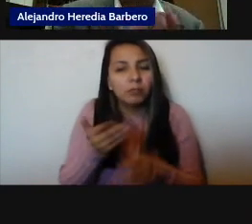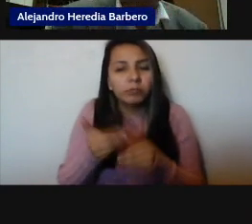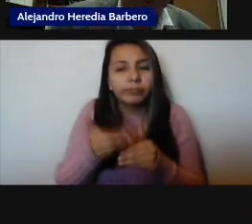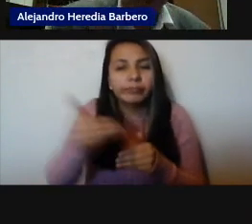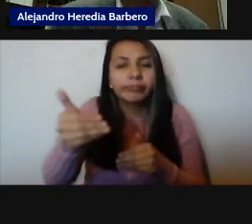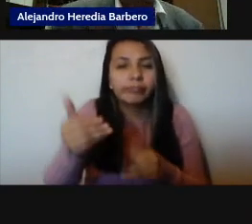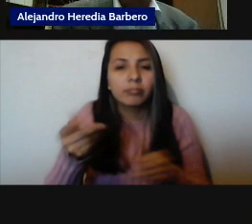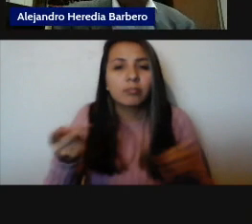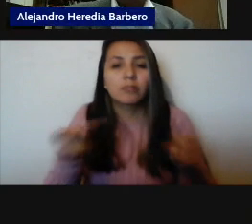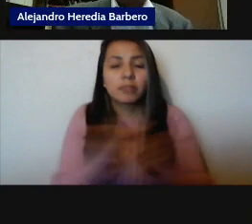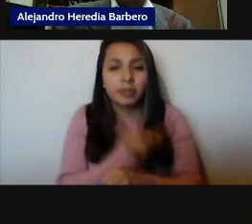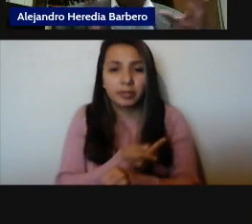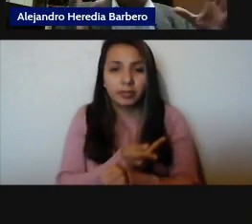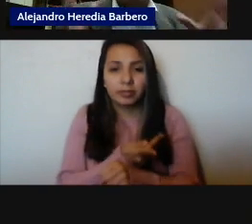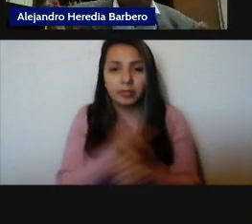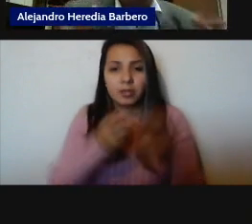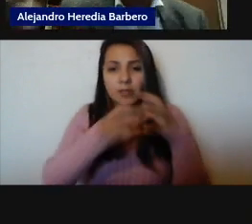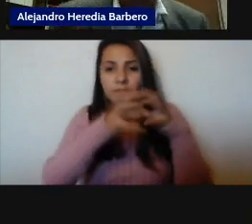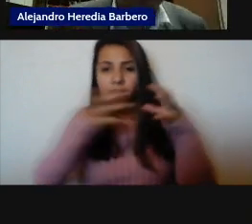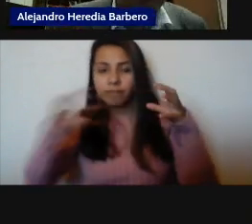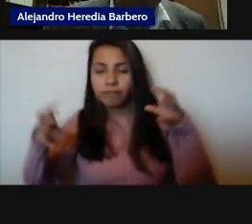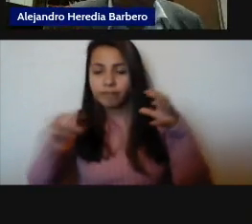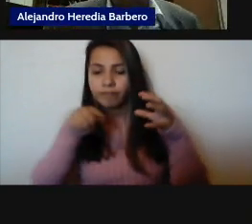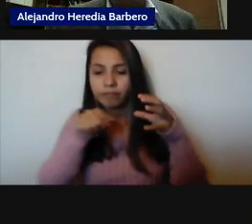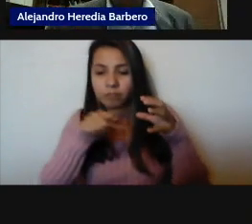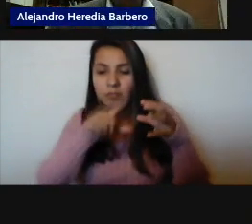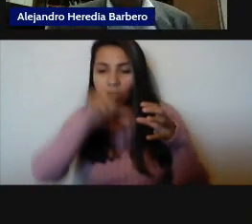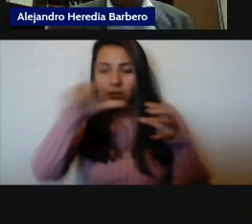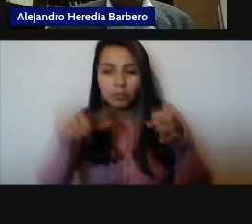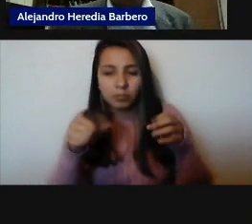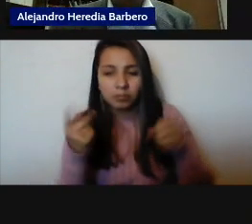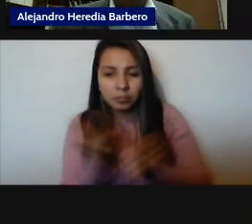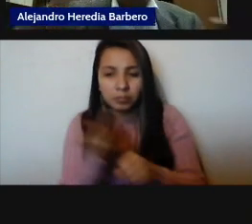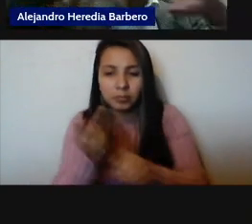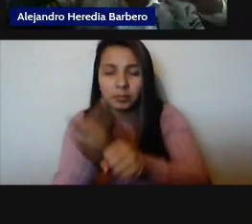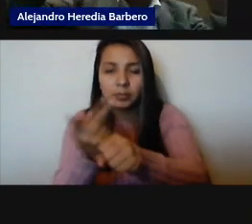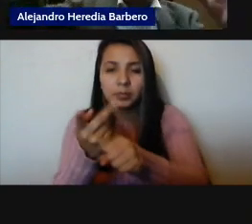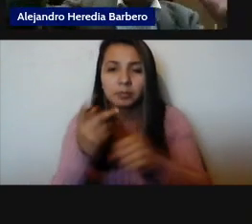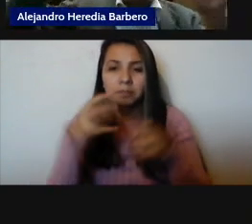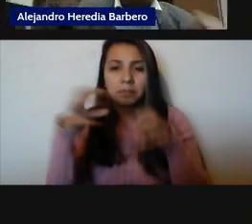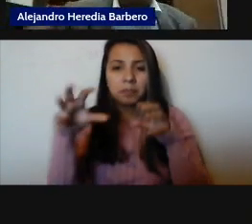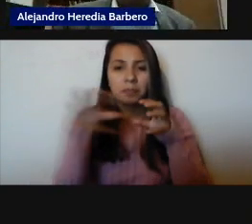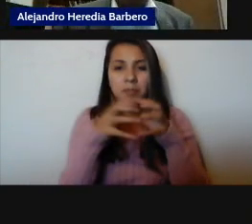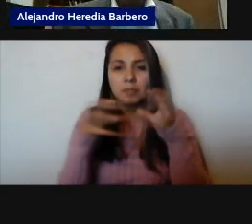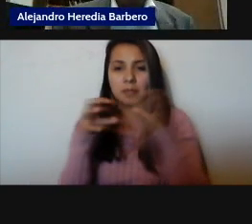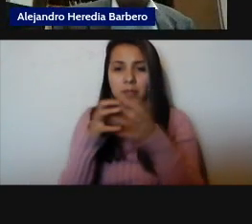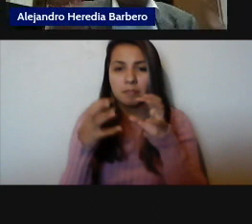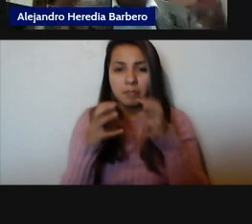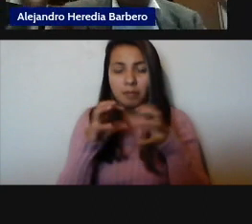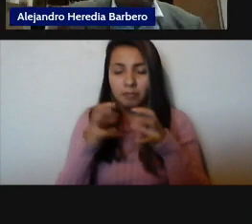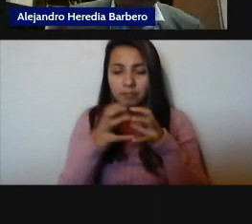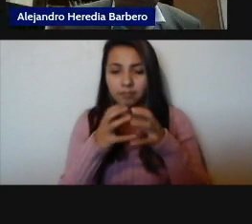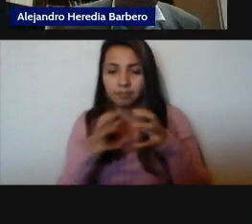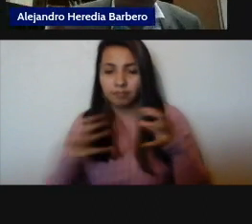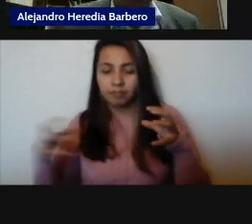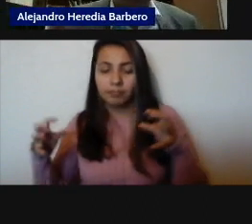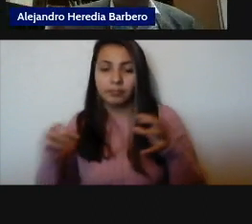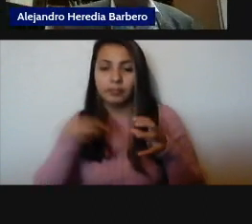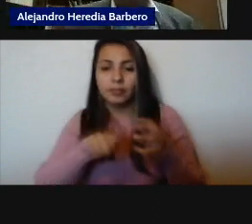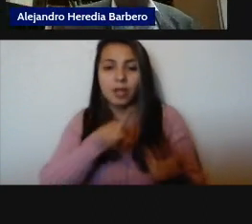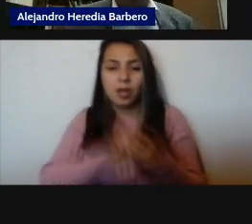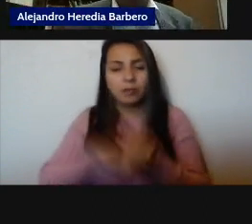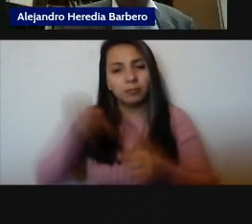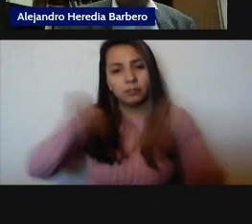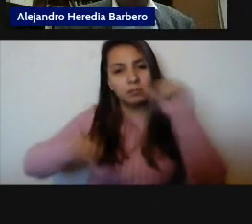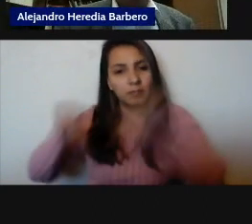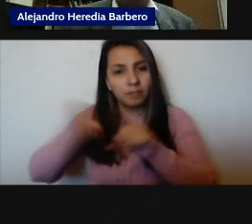cuál es la posible ruta de comportamiento, por ejemplo, de síntesis o de estructuración tridimensional o de catálisis de una